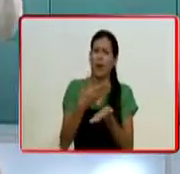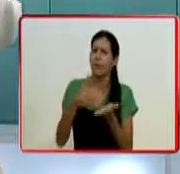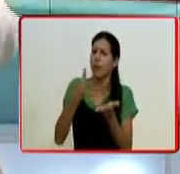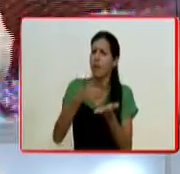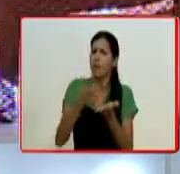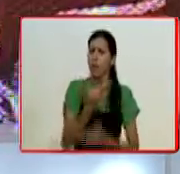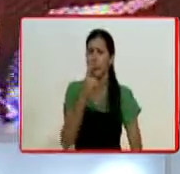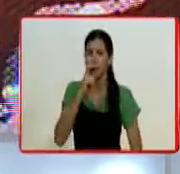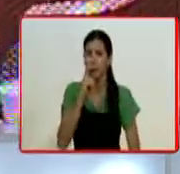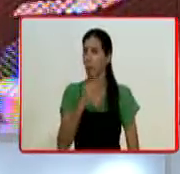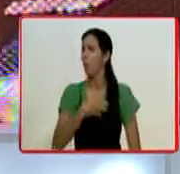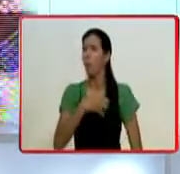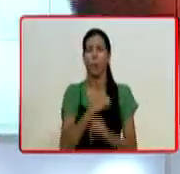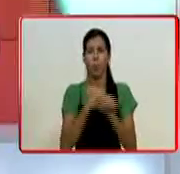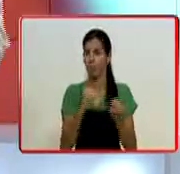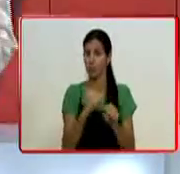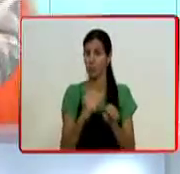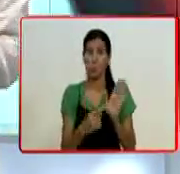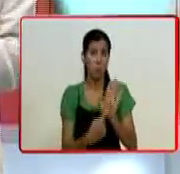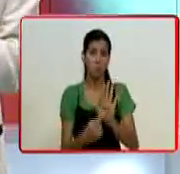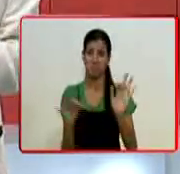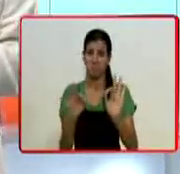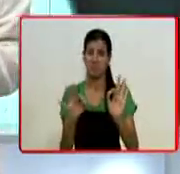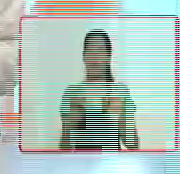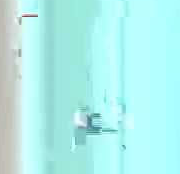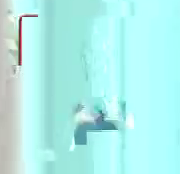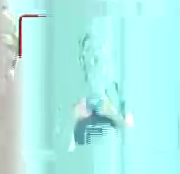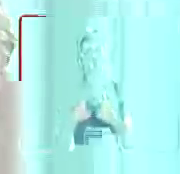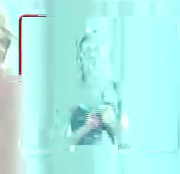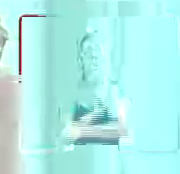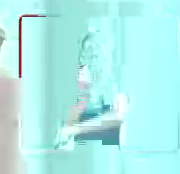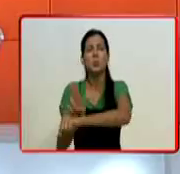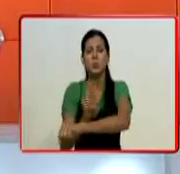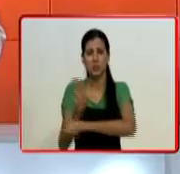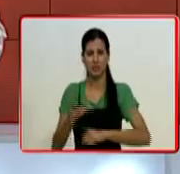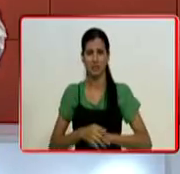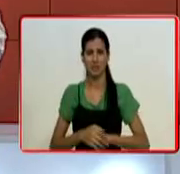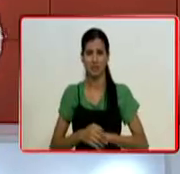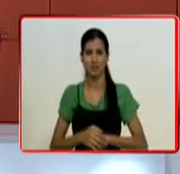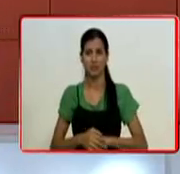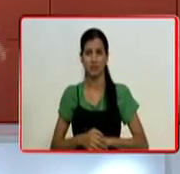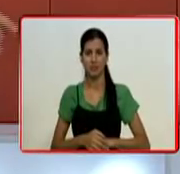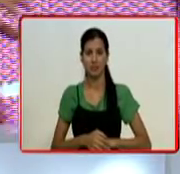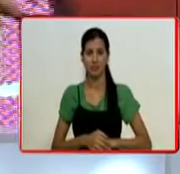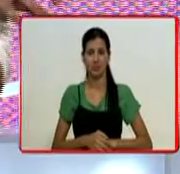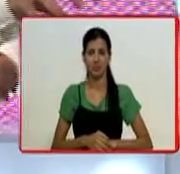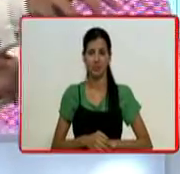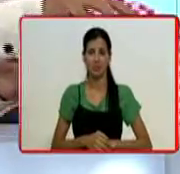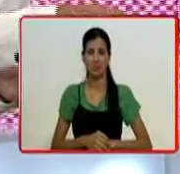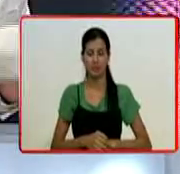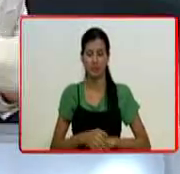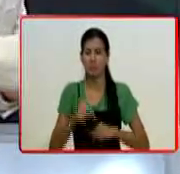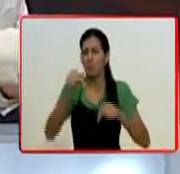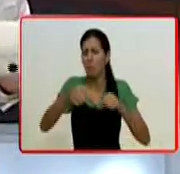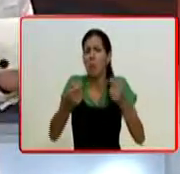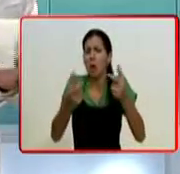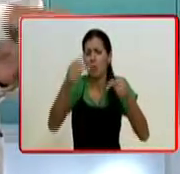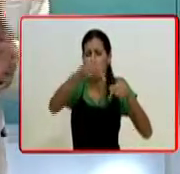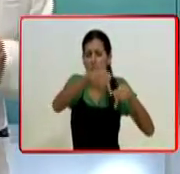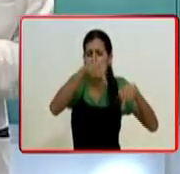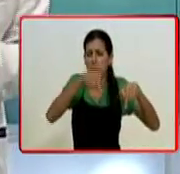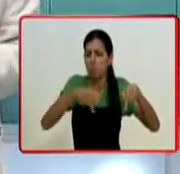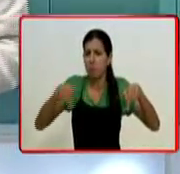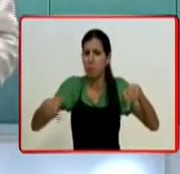poder realizar esto, se están yendo por el camino de la excepción, del foco, del terrorismo